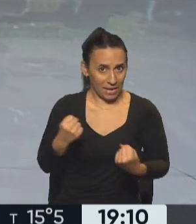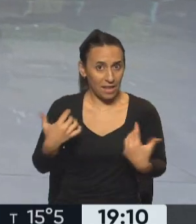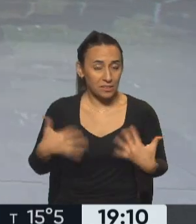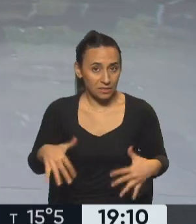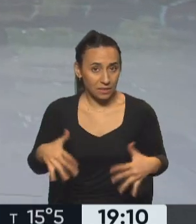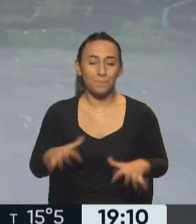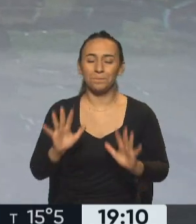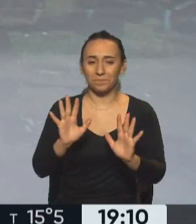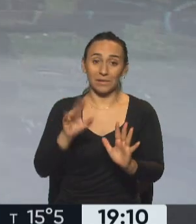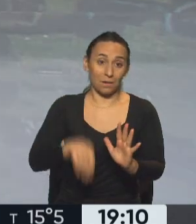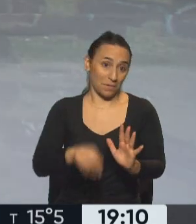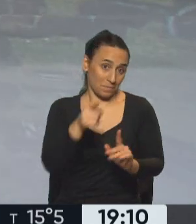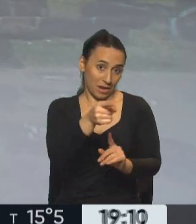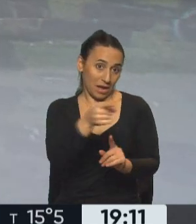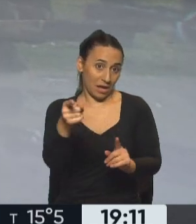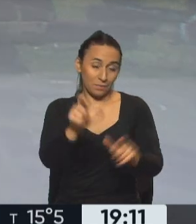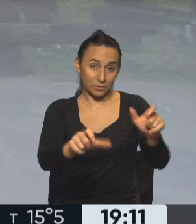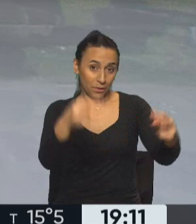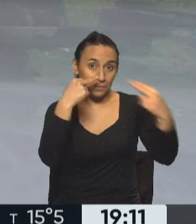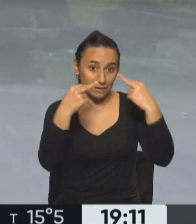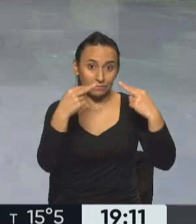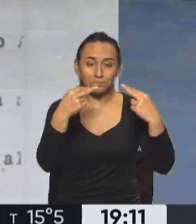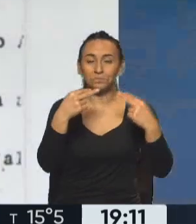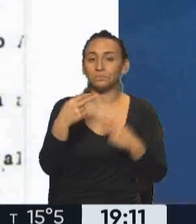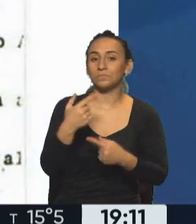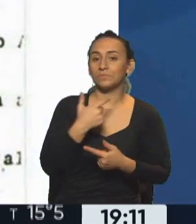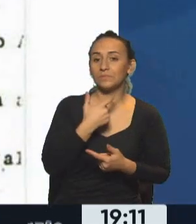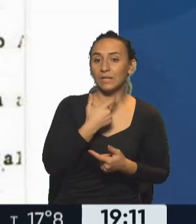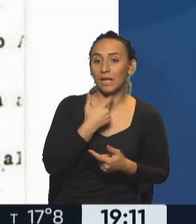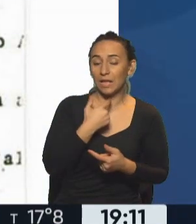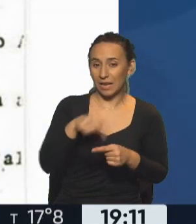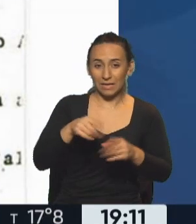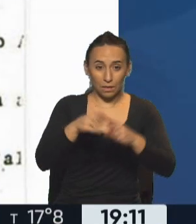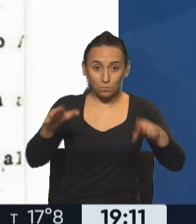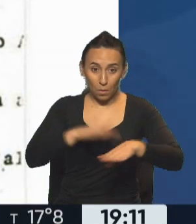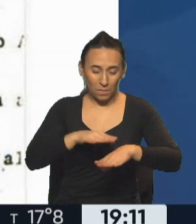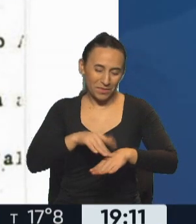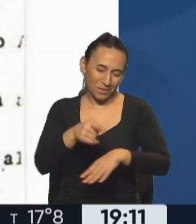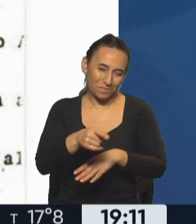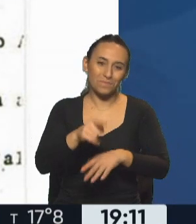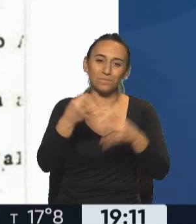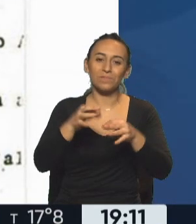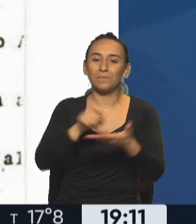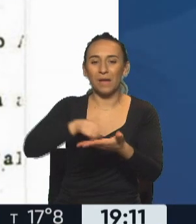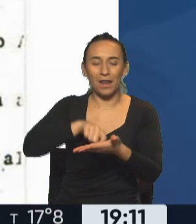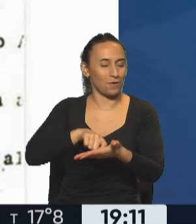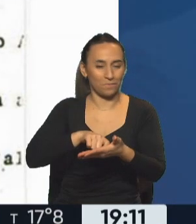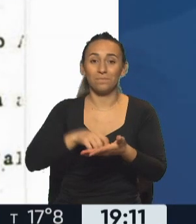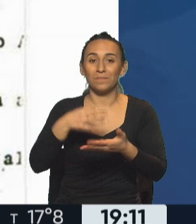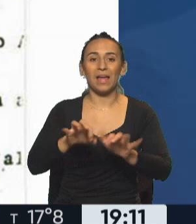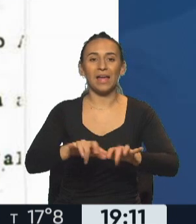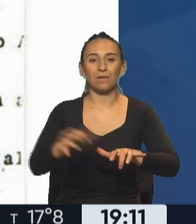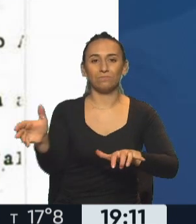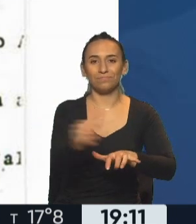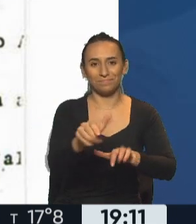para nuestro televidente también, vamos a... En esa época se escribía máquina de escribir, ¿no es cierto? Ahí lo tenés. Ahí lo tenemos.